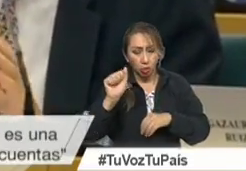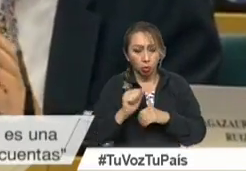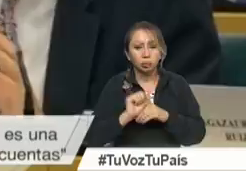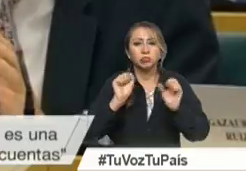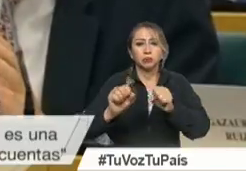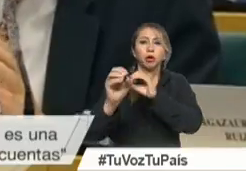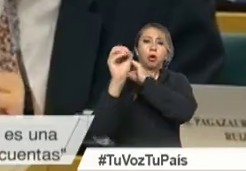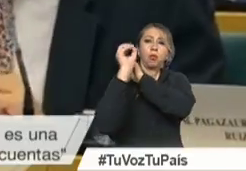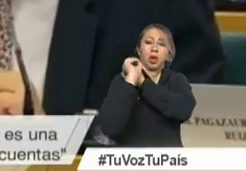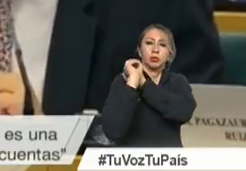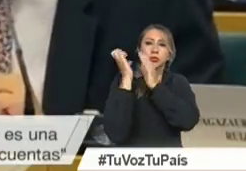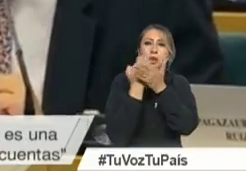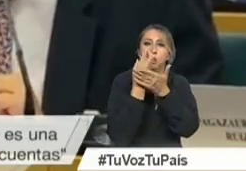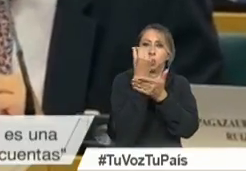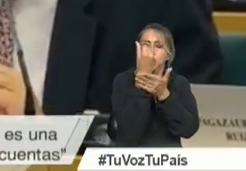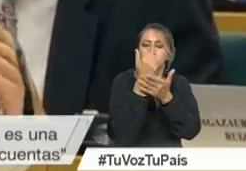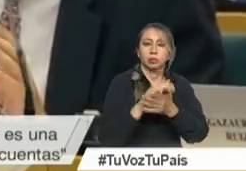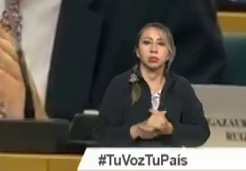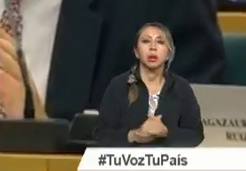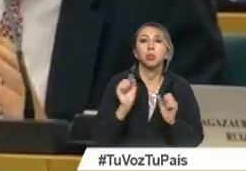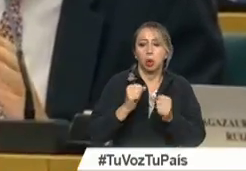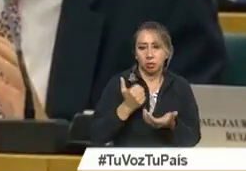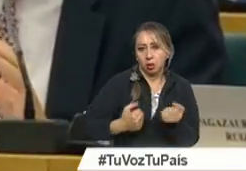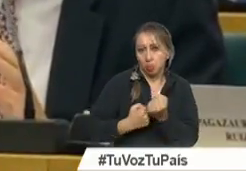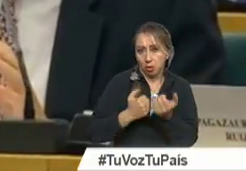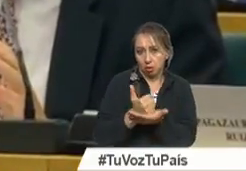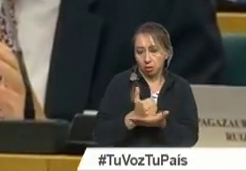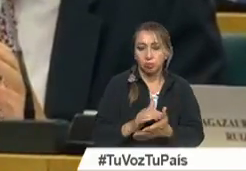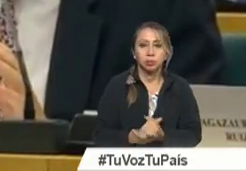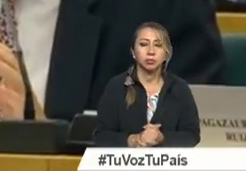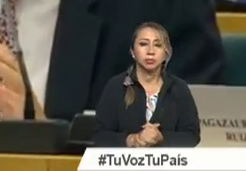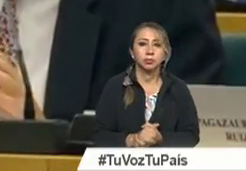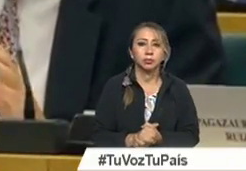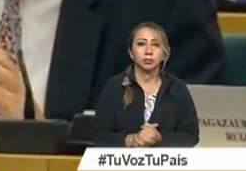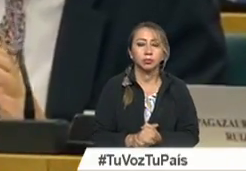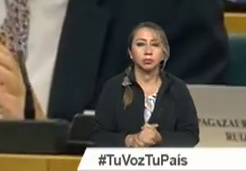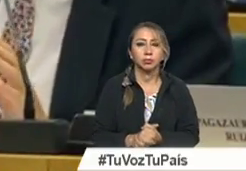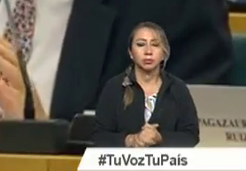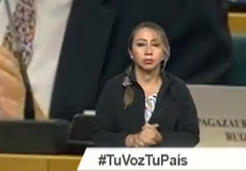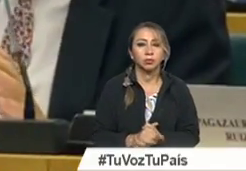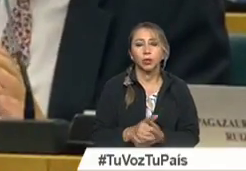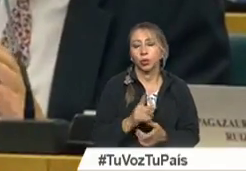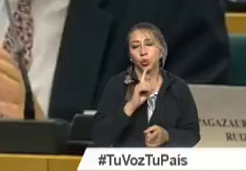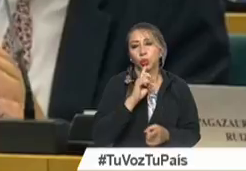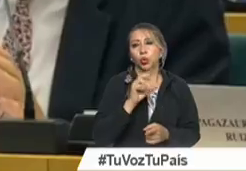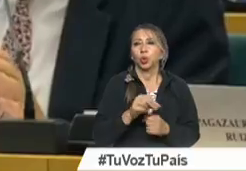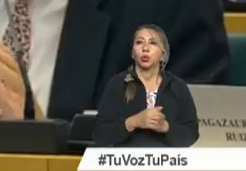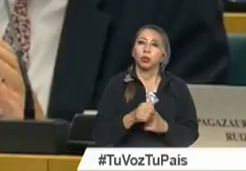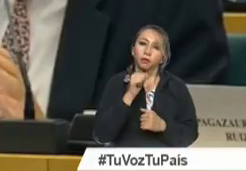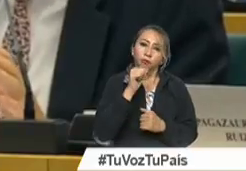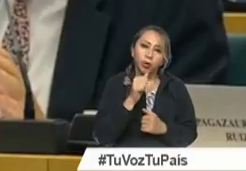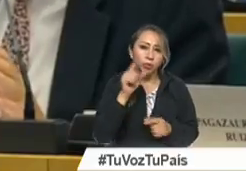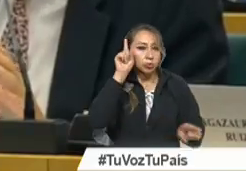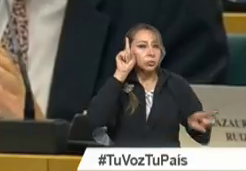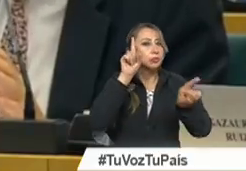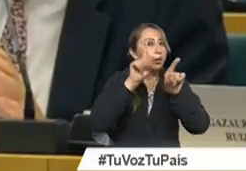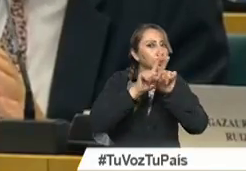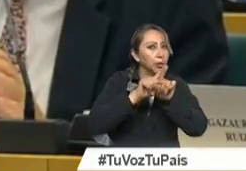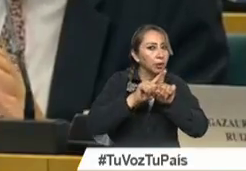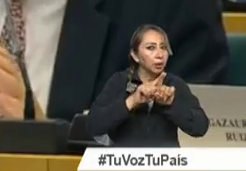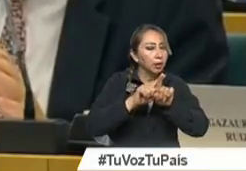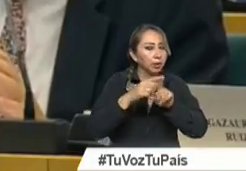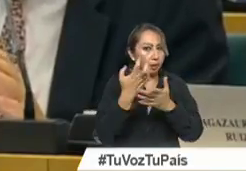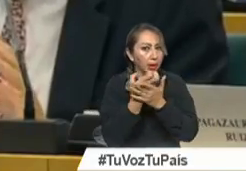obligaciones financieras a wang con dish no digo que haga falta un acuerdo sobre las cifras